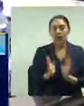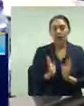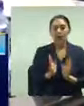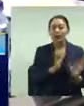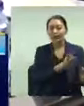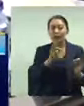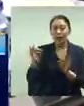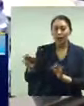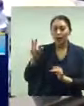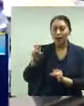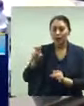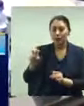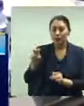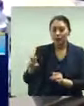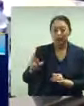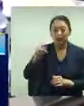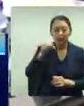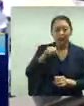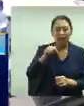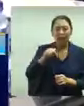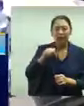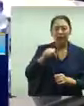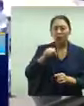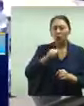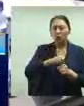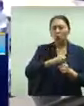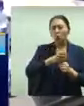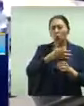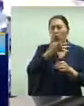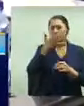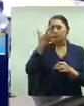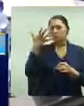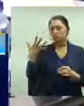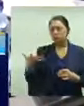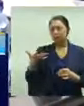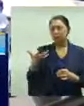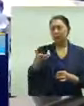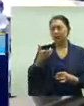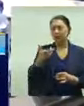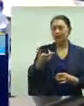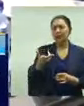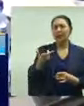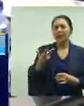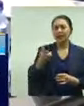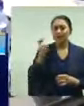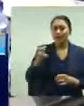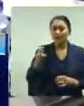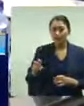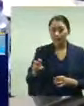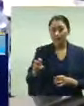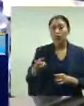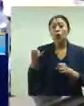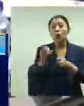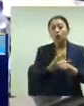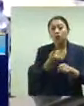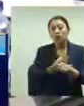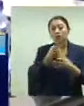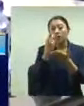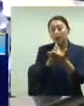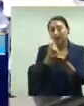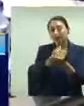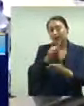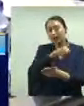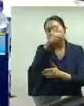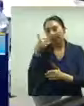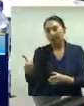este desbordamiento de demanda y usar el dinero para otra cosa, ¿sí? Es una decisión política